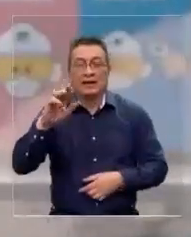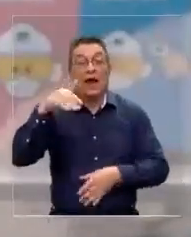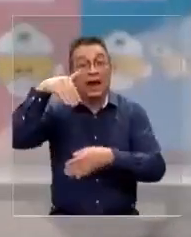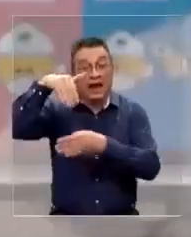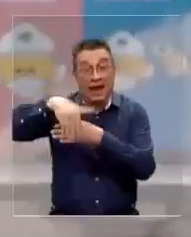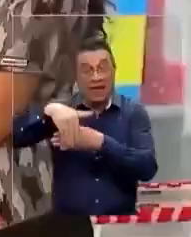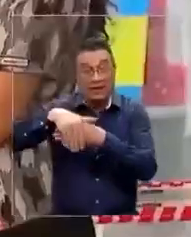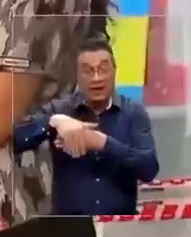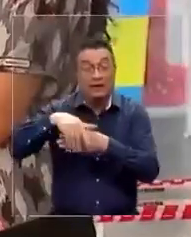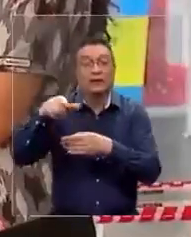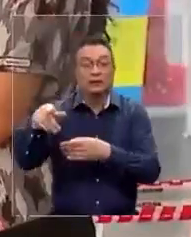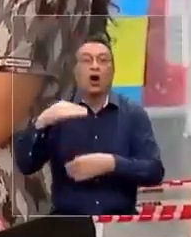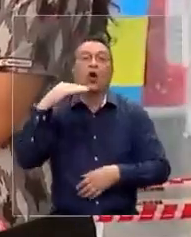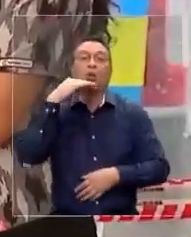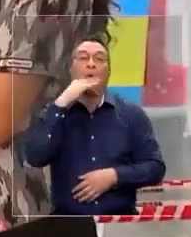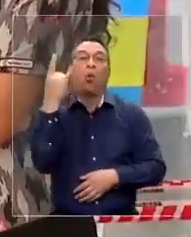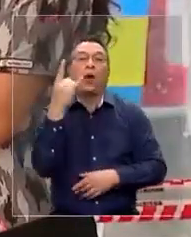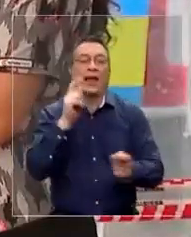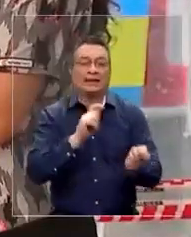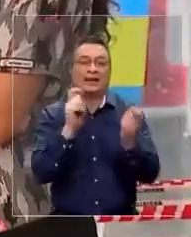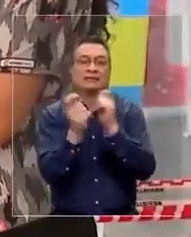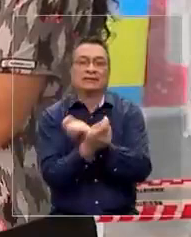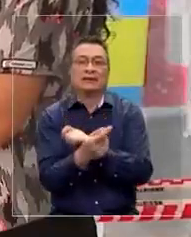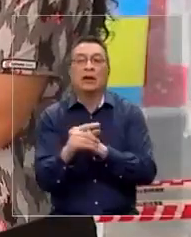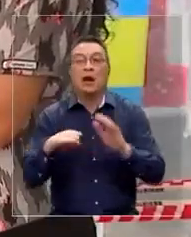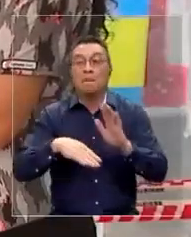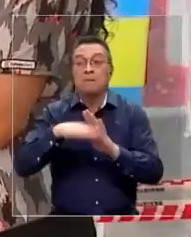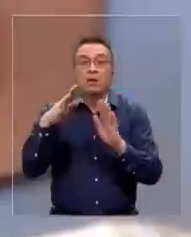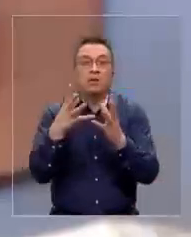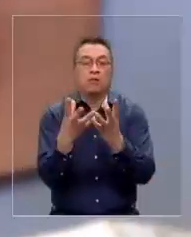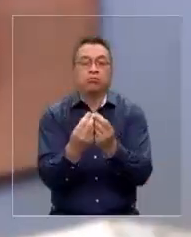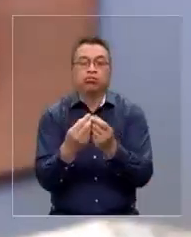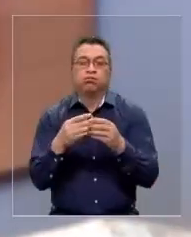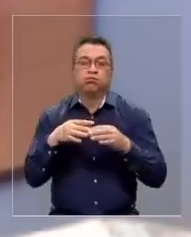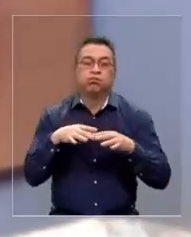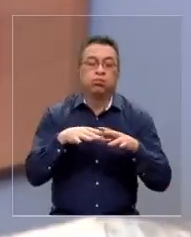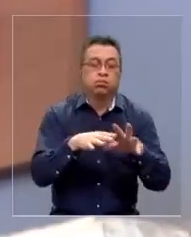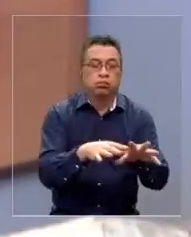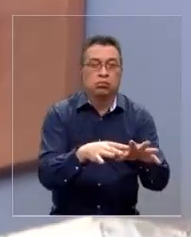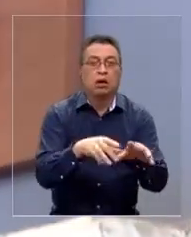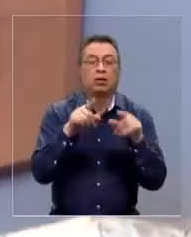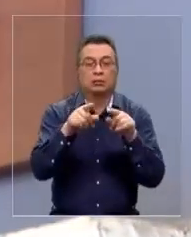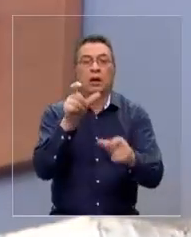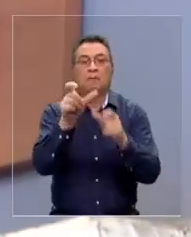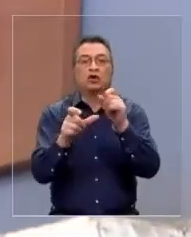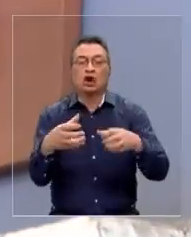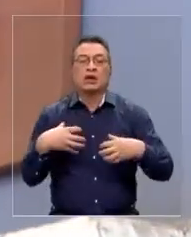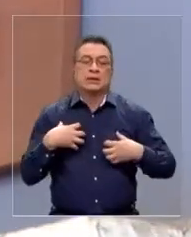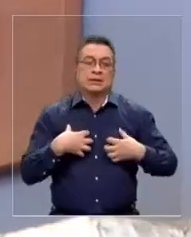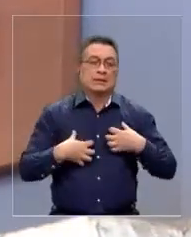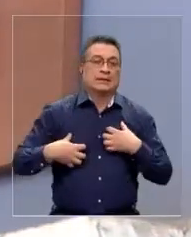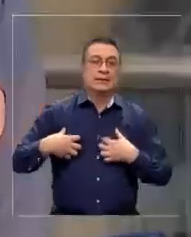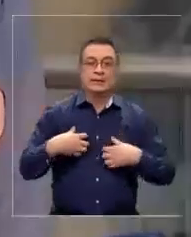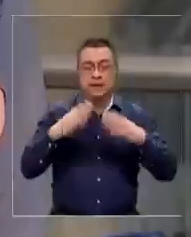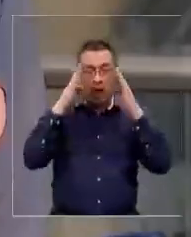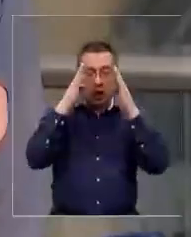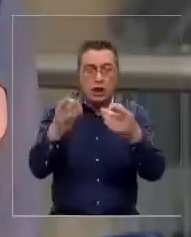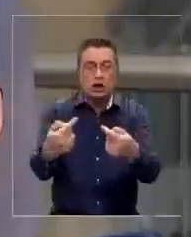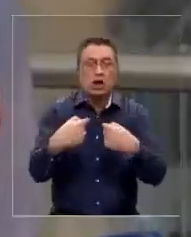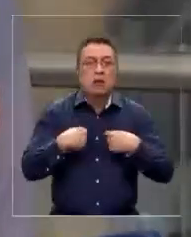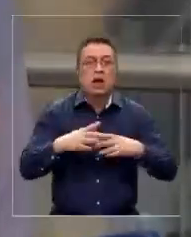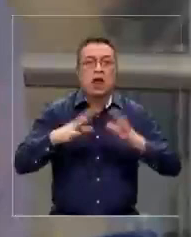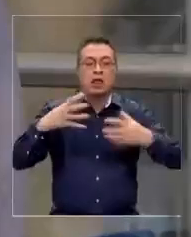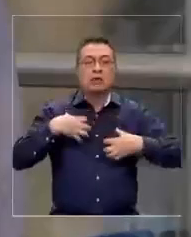se transforma en un servicio de urgencia donde se percibe un mayor colapso. Por ende, los pacientes pierden la paciencia por no ser atendidos a